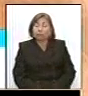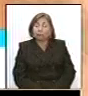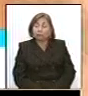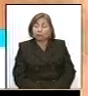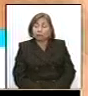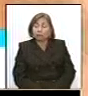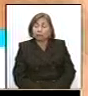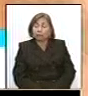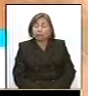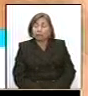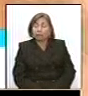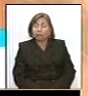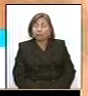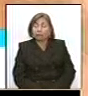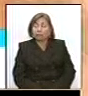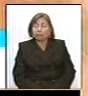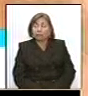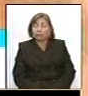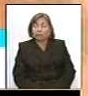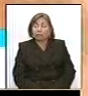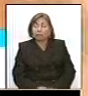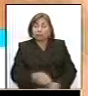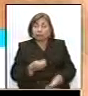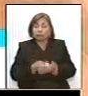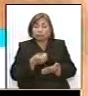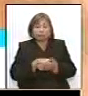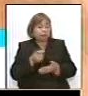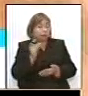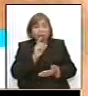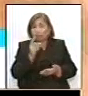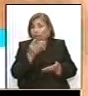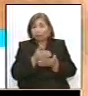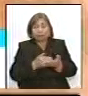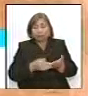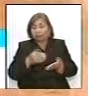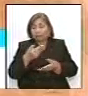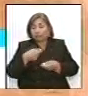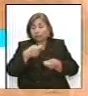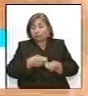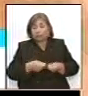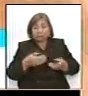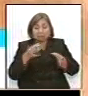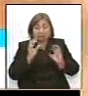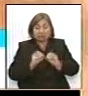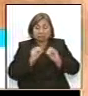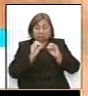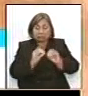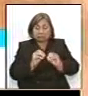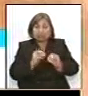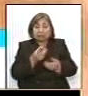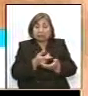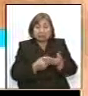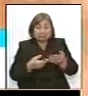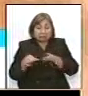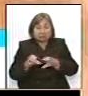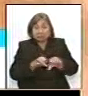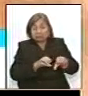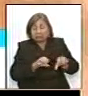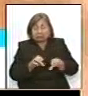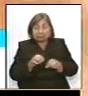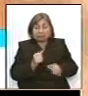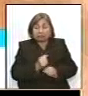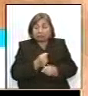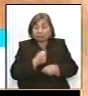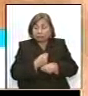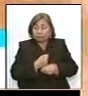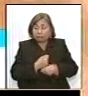había abonado lo regularmente pagado, que no hubo dolo de su parte y que la misión que se había realizado es no haber indicado